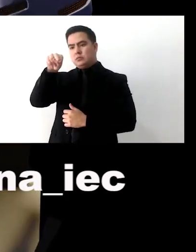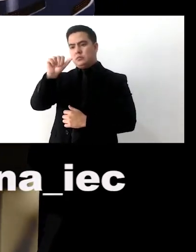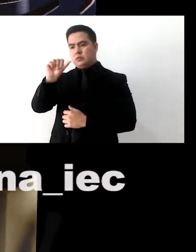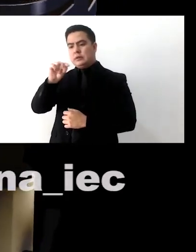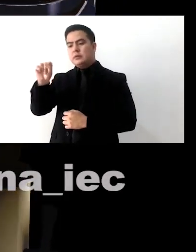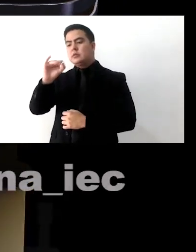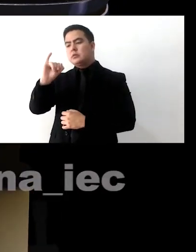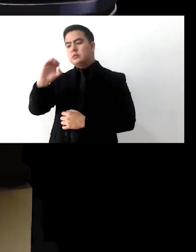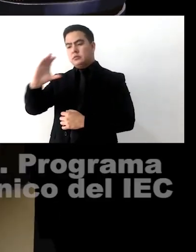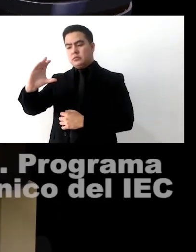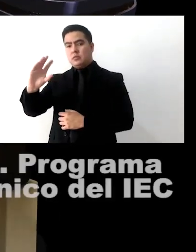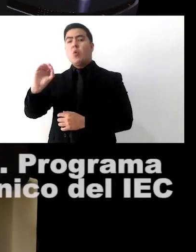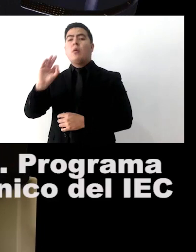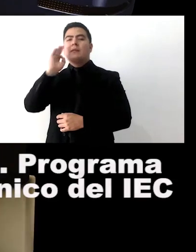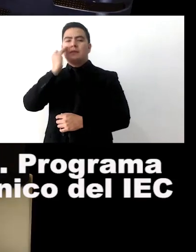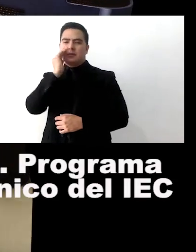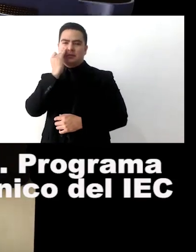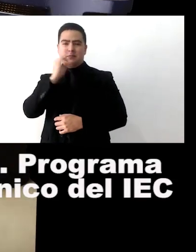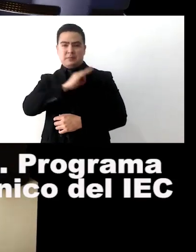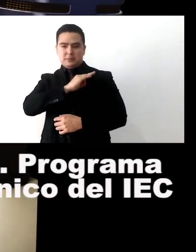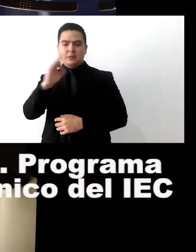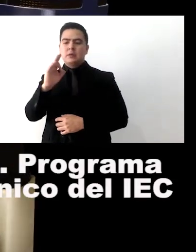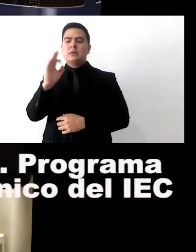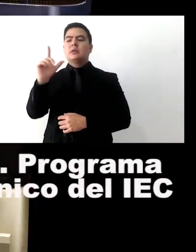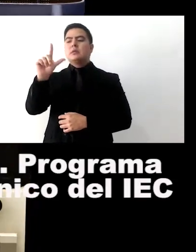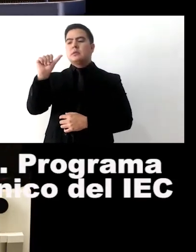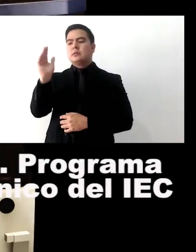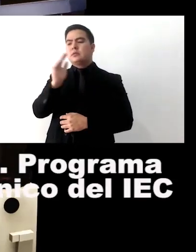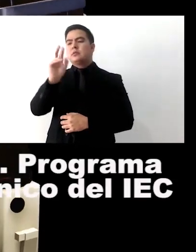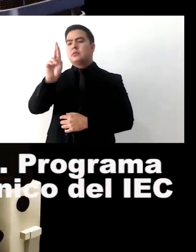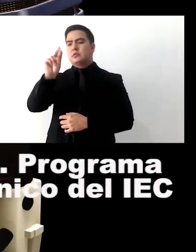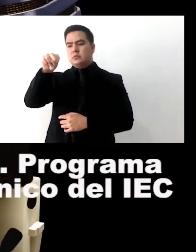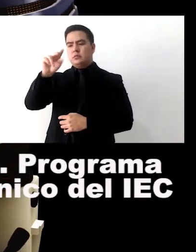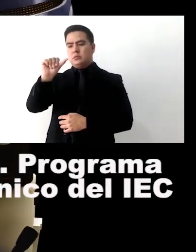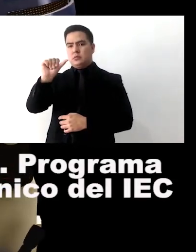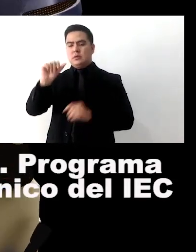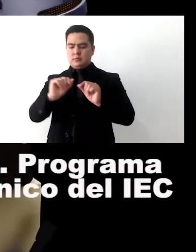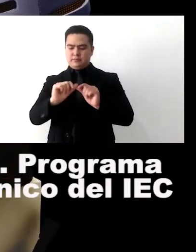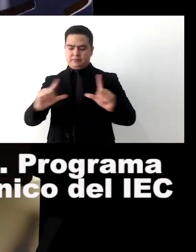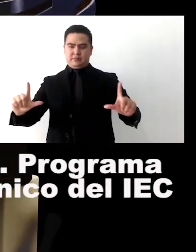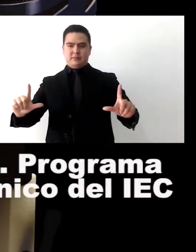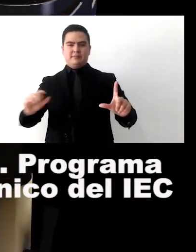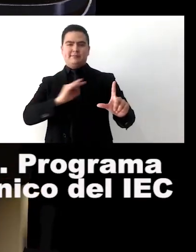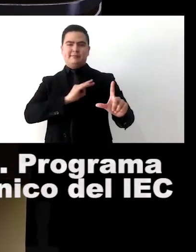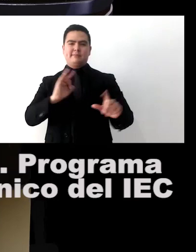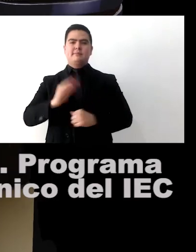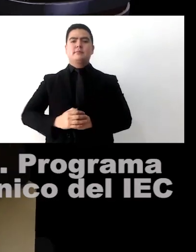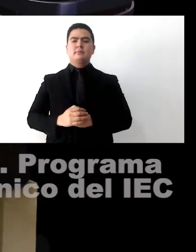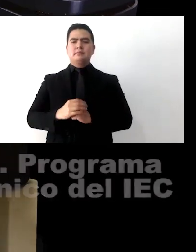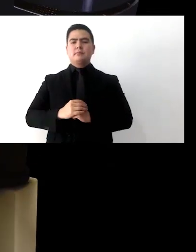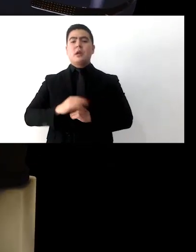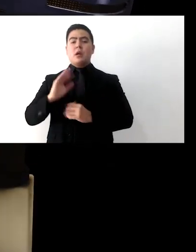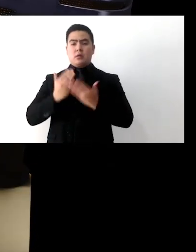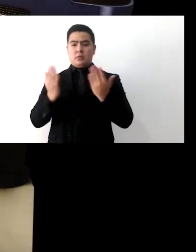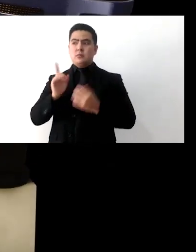@laurna_IEC. Mientras que en Facebook nos va a encontrar como laurna.programa radiofónico del IEC. En esta ocasión, la